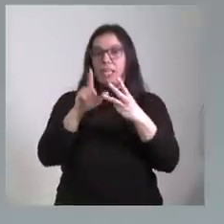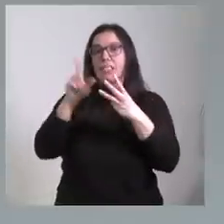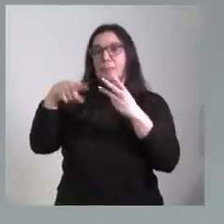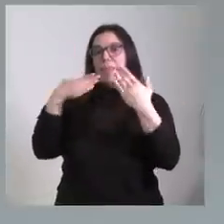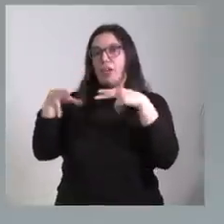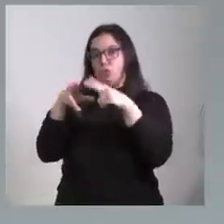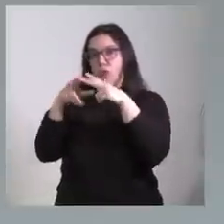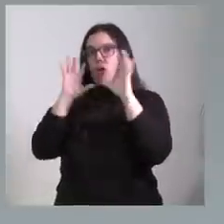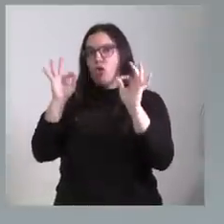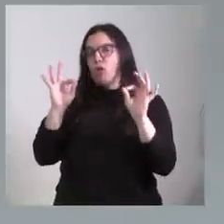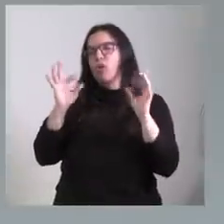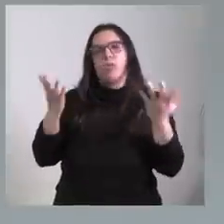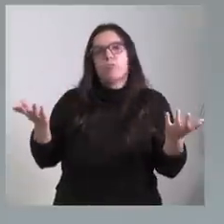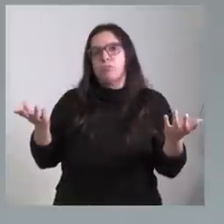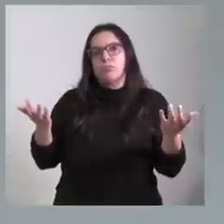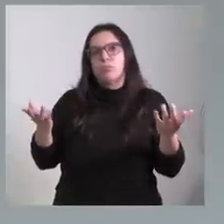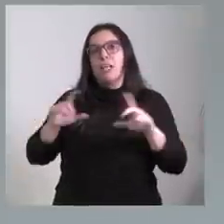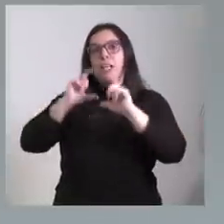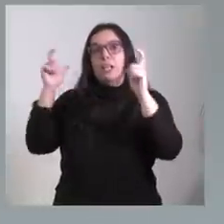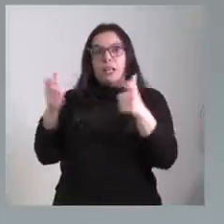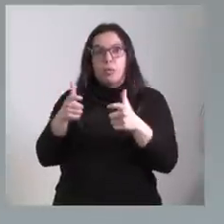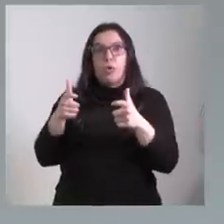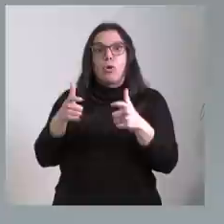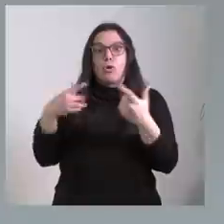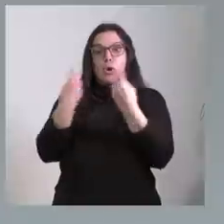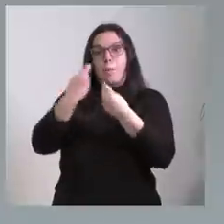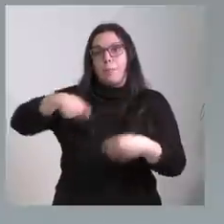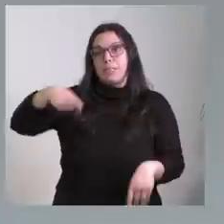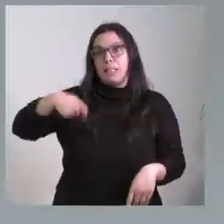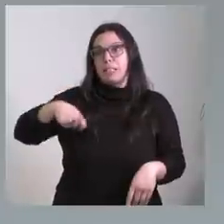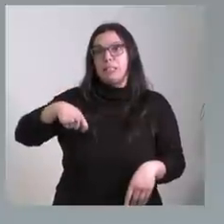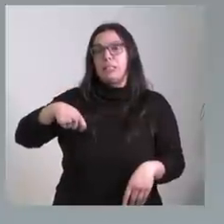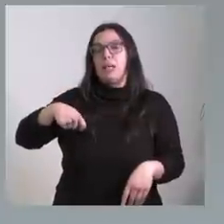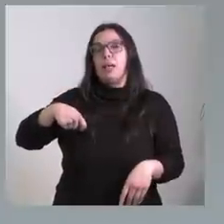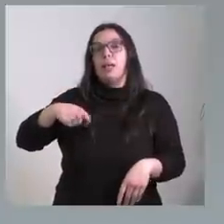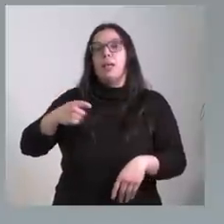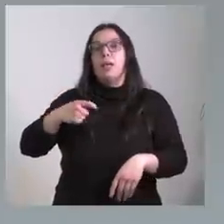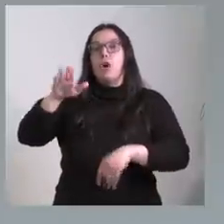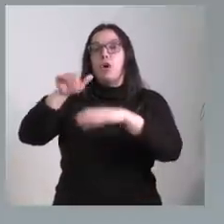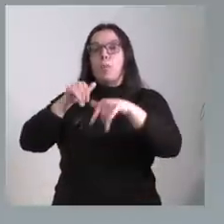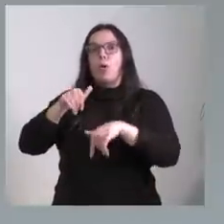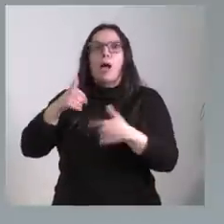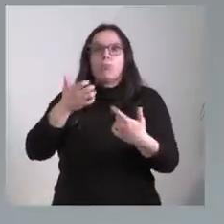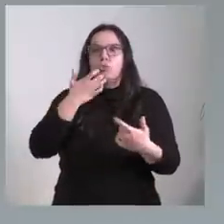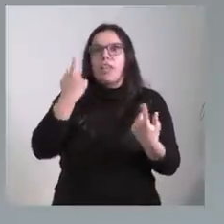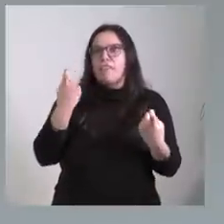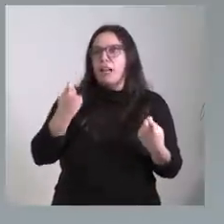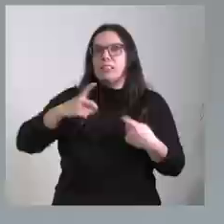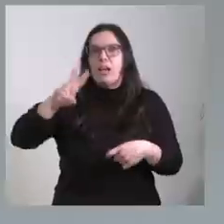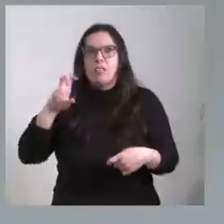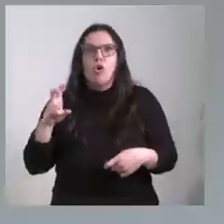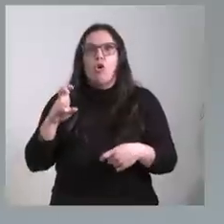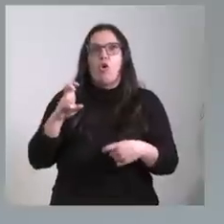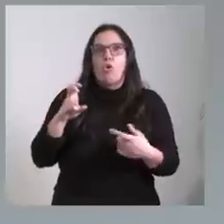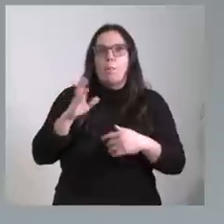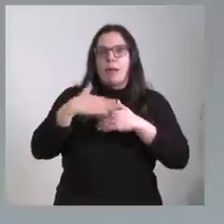y naturalmente la reunión con el presidente se producirá en la medida en que resulte útil y constructiva y por tanto en la